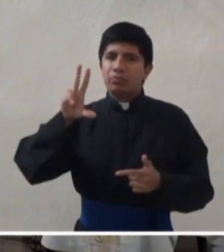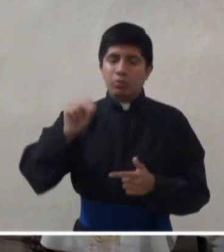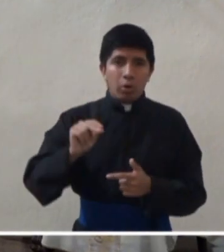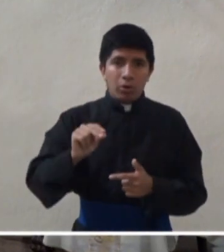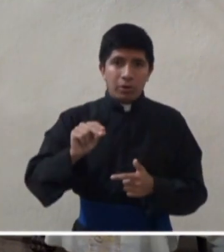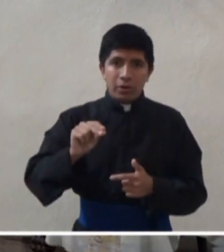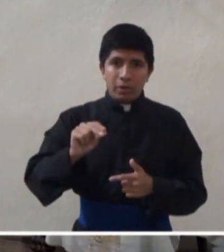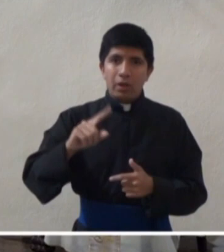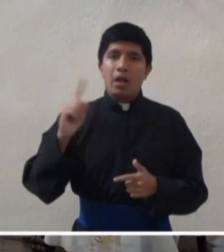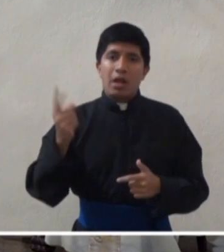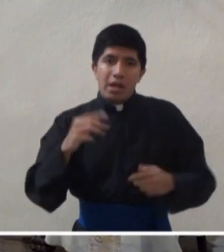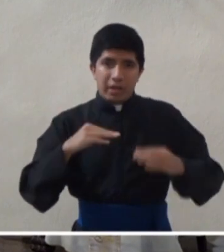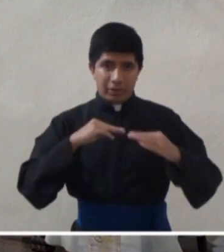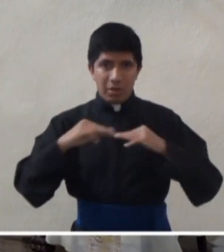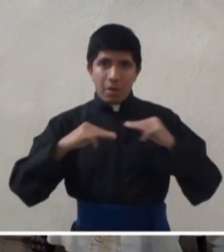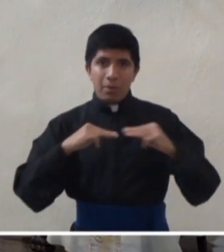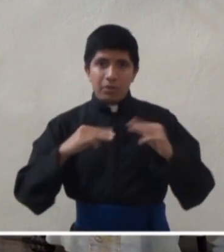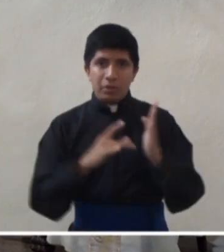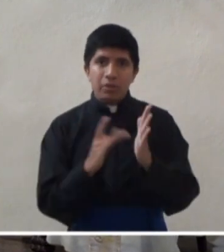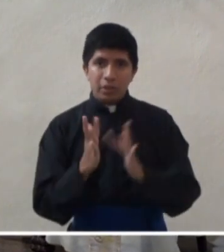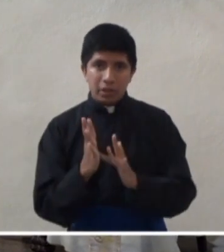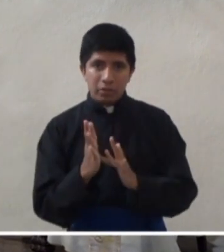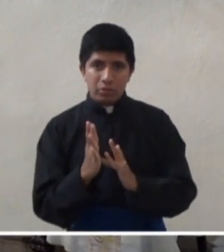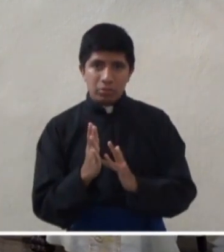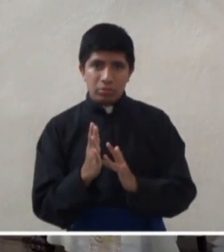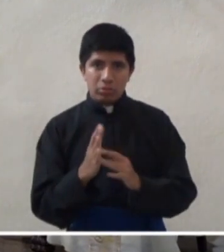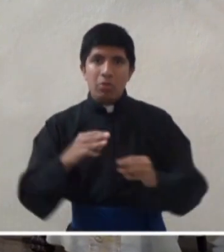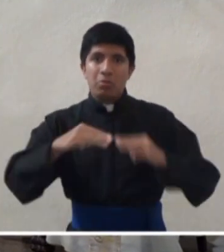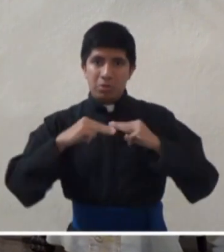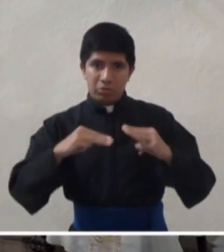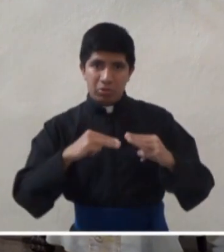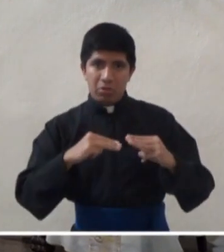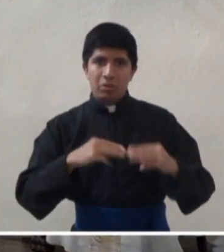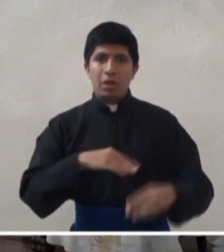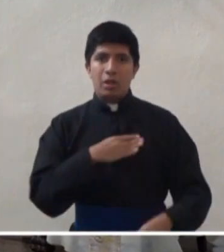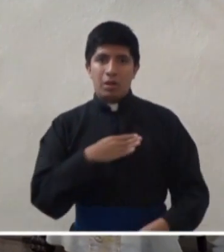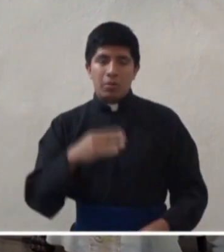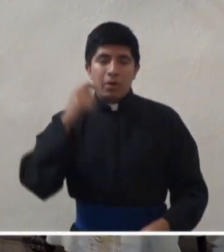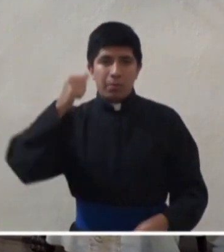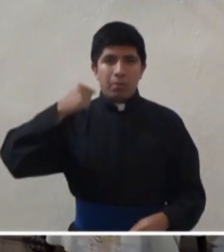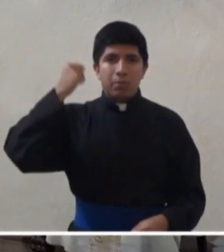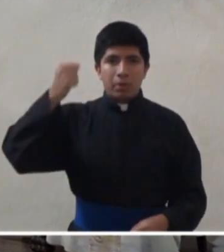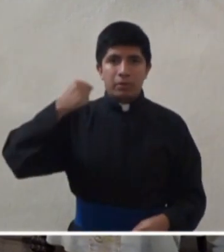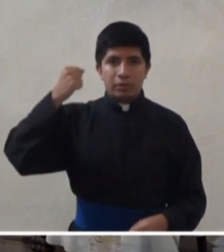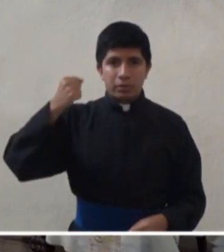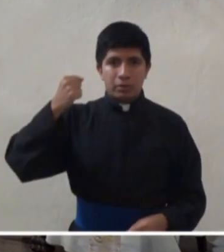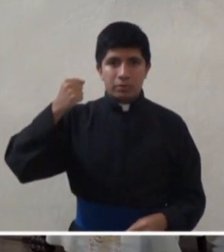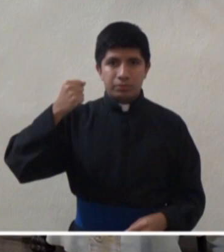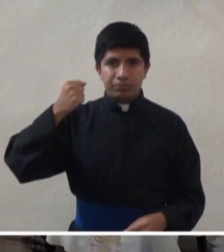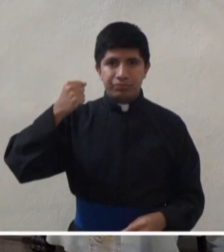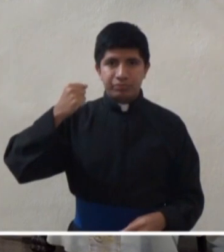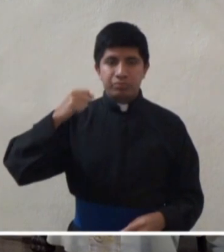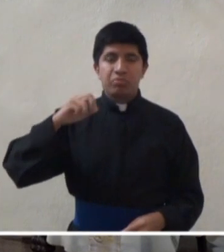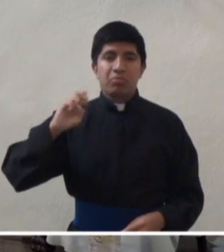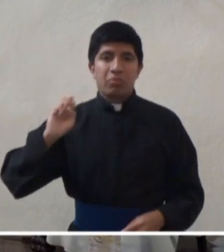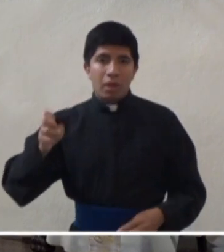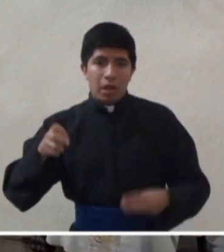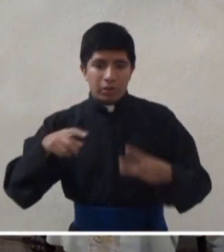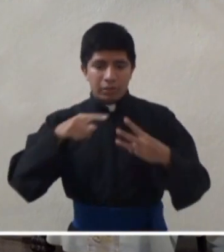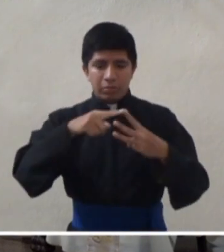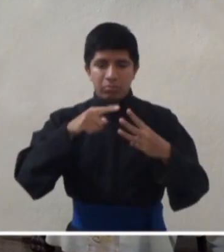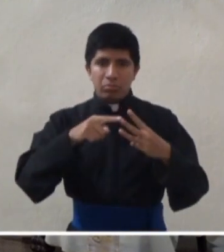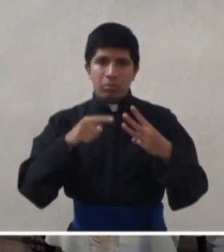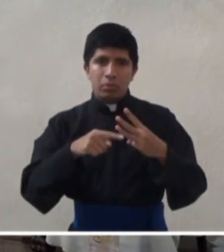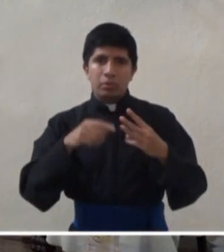misión es llevar a todos los hijos de Dios a Jesucristo. Esas son las tres